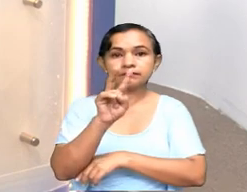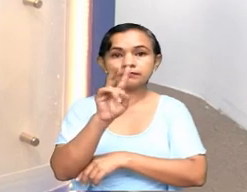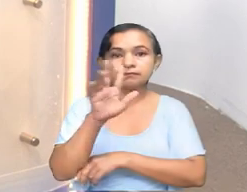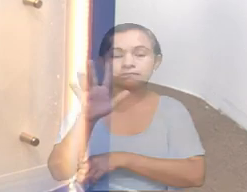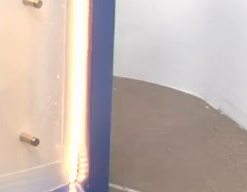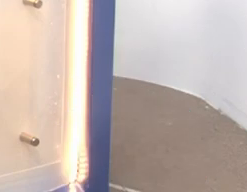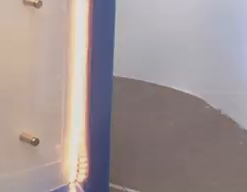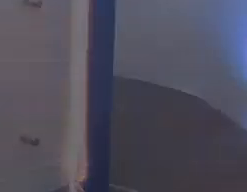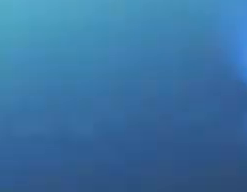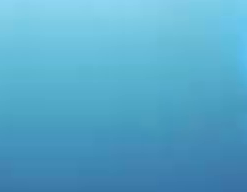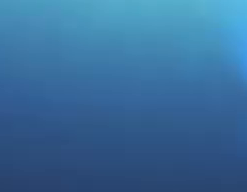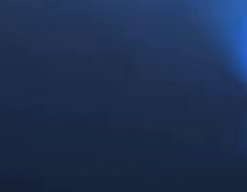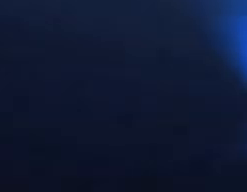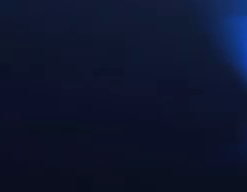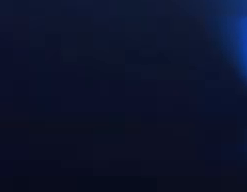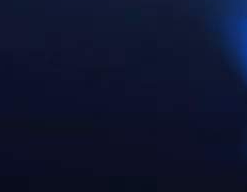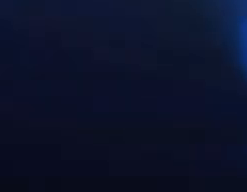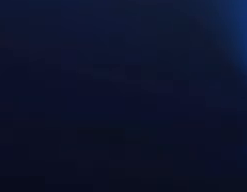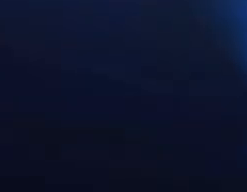2019.